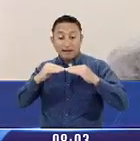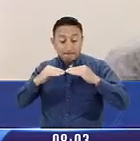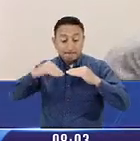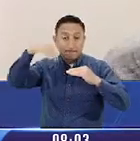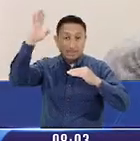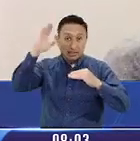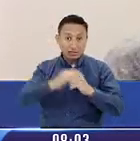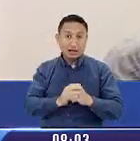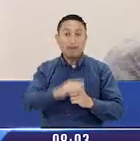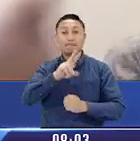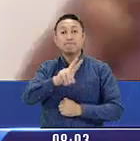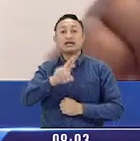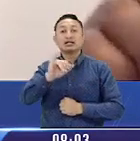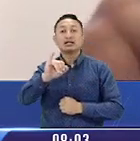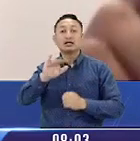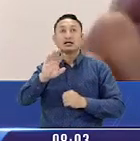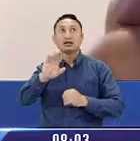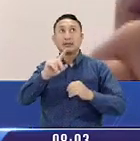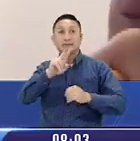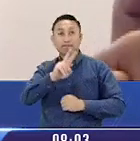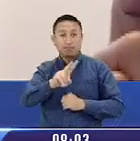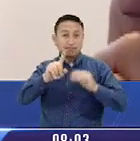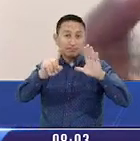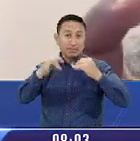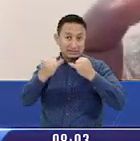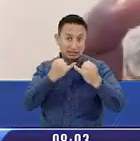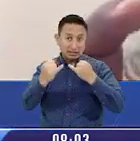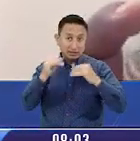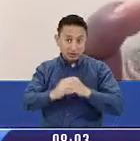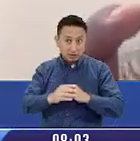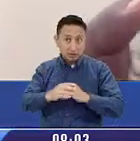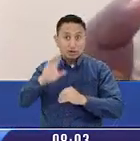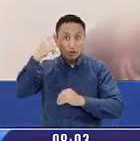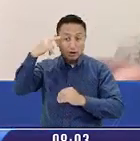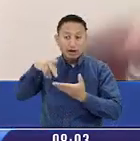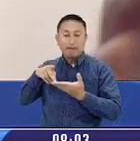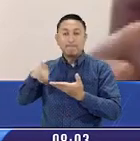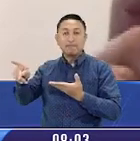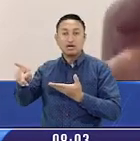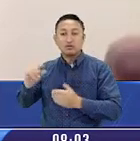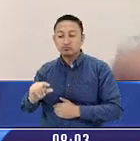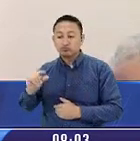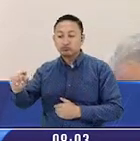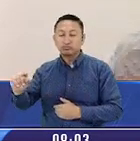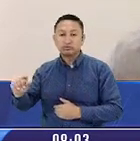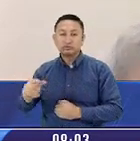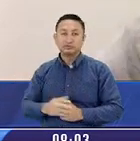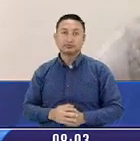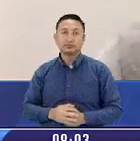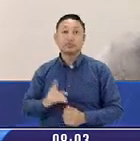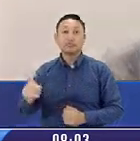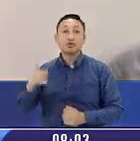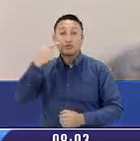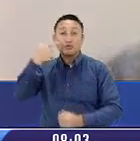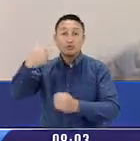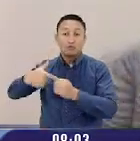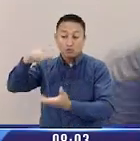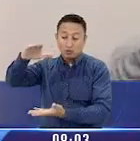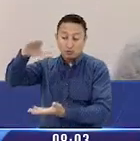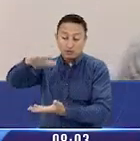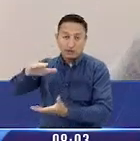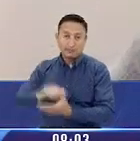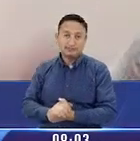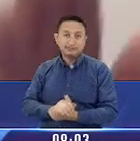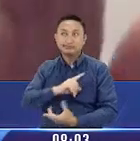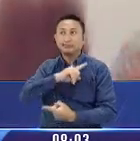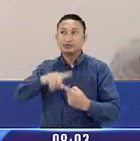suba es Esa diferencia es la que recibe el compañero como compensación por galón de combustible